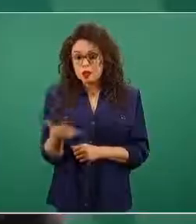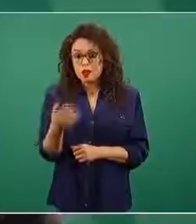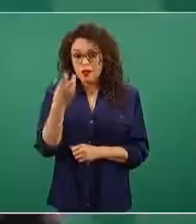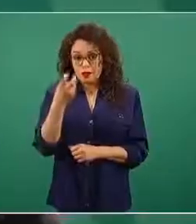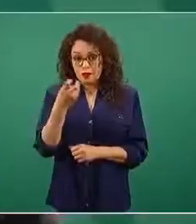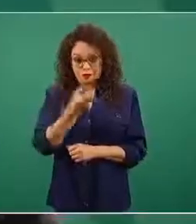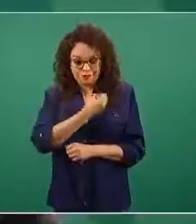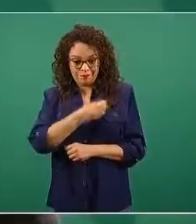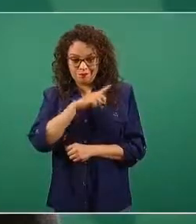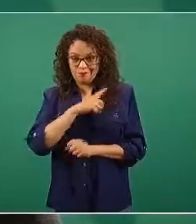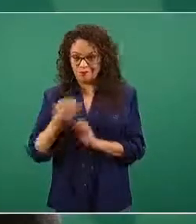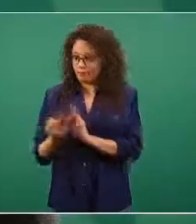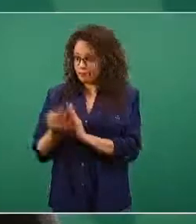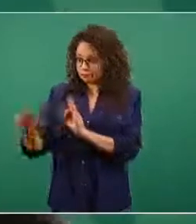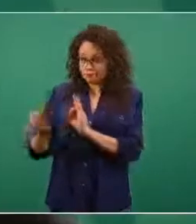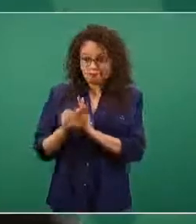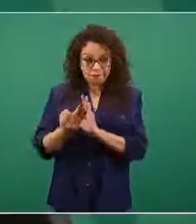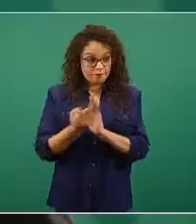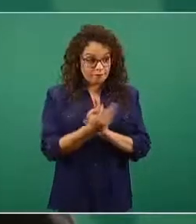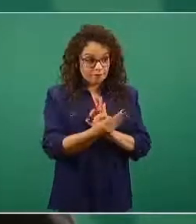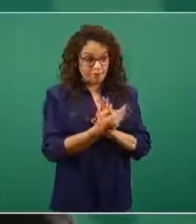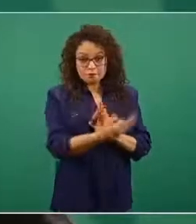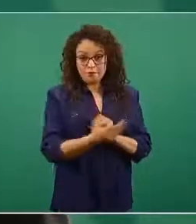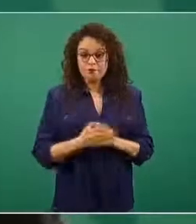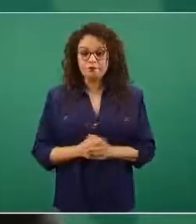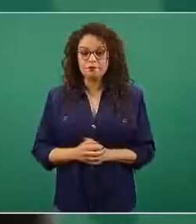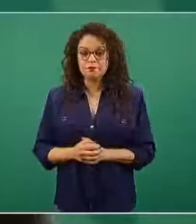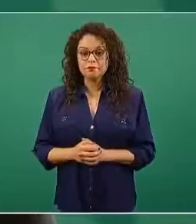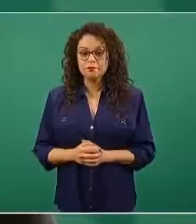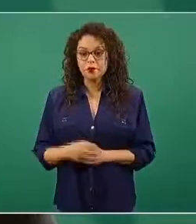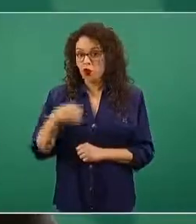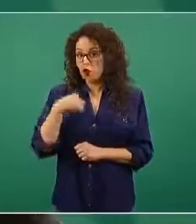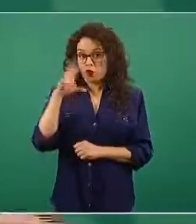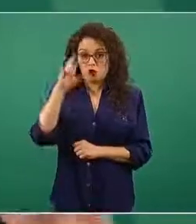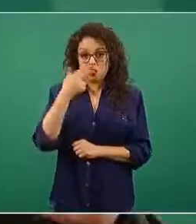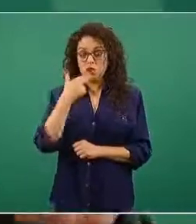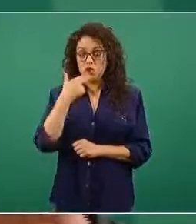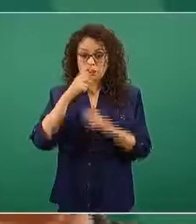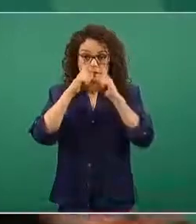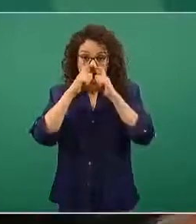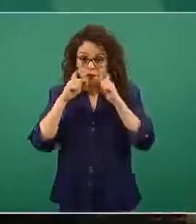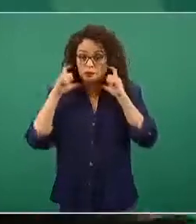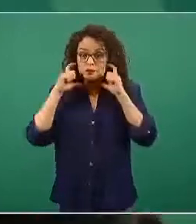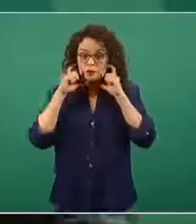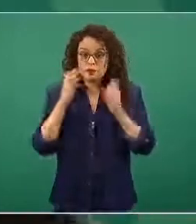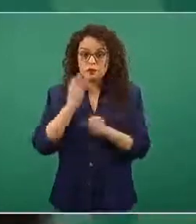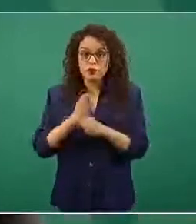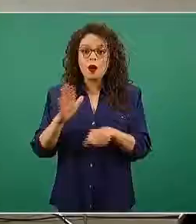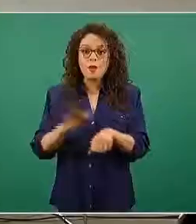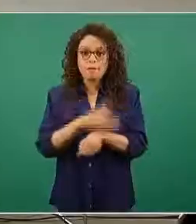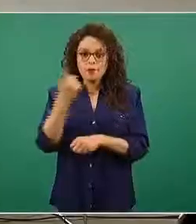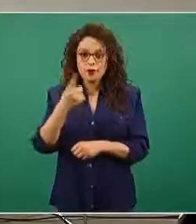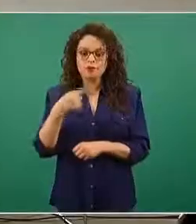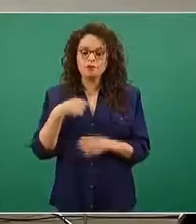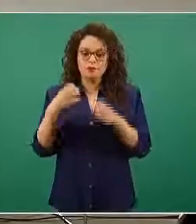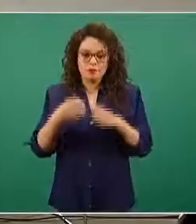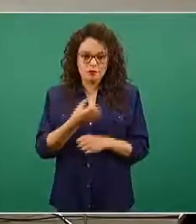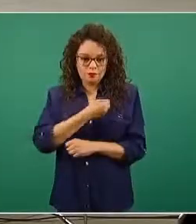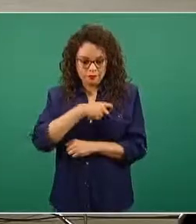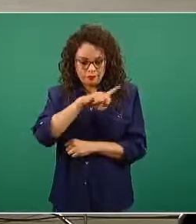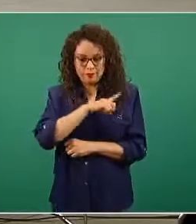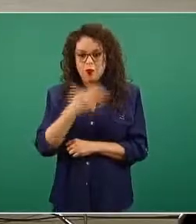sana distancia, si bien es cierto, yo no estoy utilizando el cubrebocas porque precisamente estoy manteniendo la sana